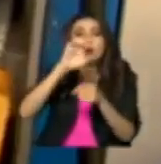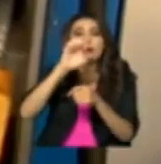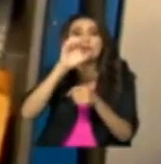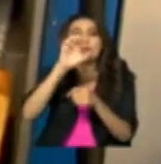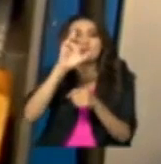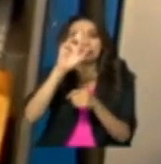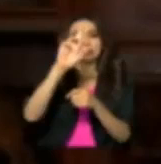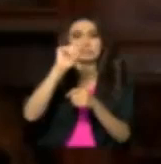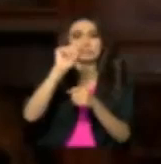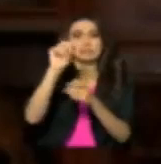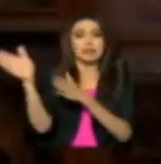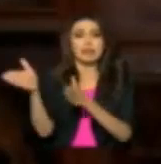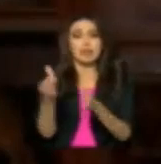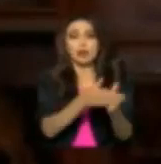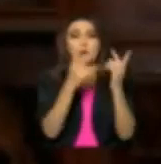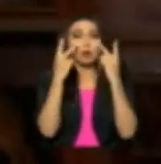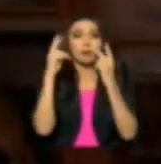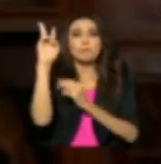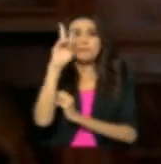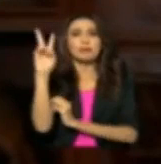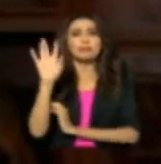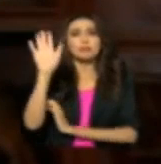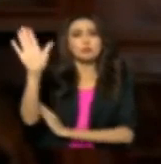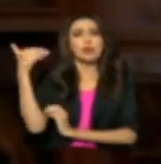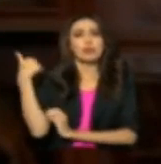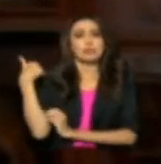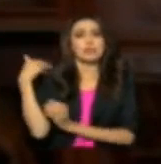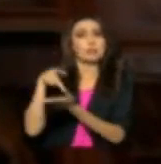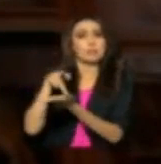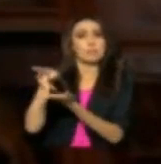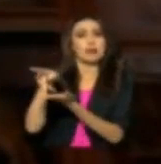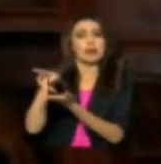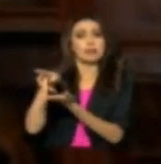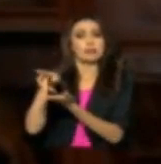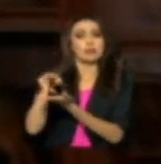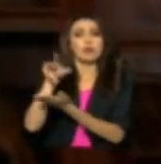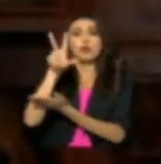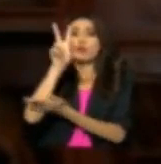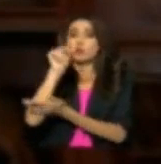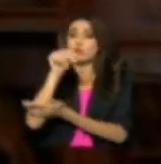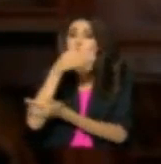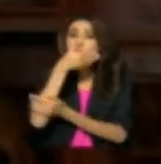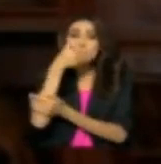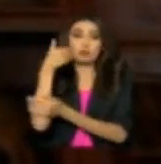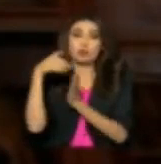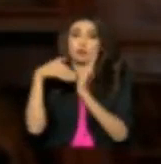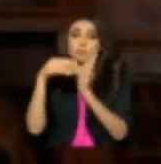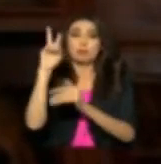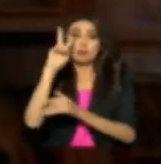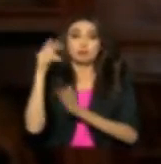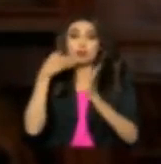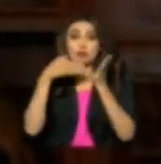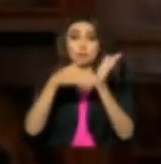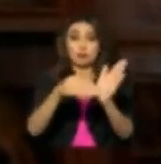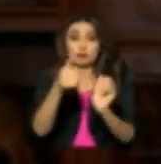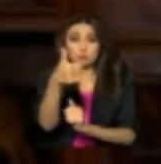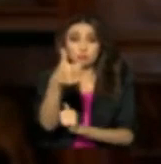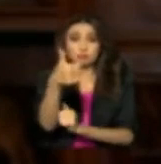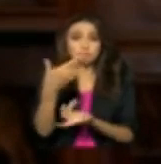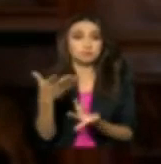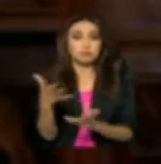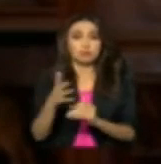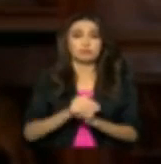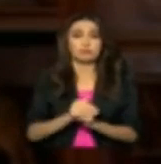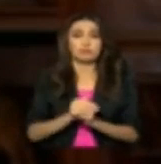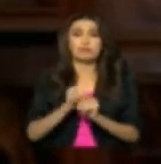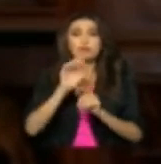el único país que tiene ese subsidio es Venezuela. Y estarán de acuerdo conmigo, no es el mejor ejemplo a seguir. Además, y ustedes lo